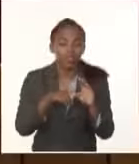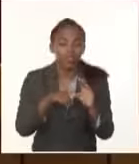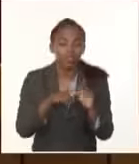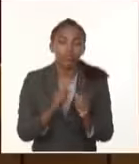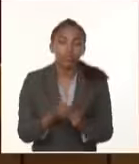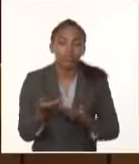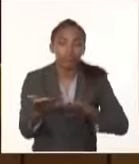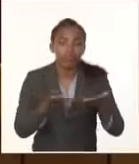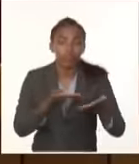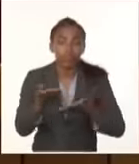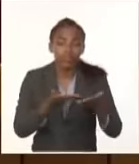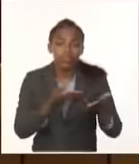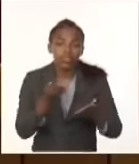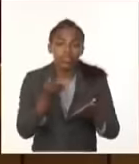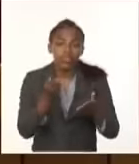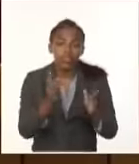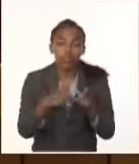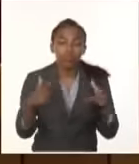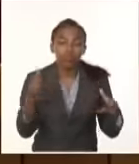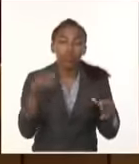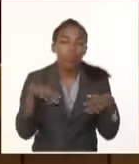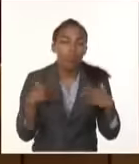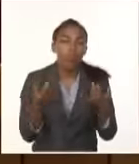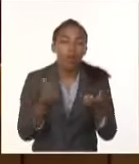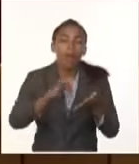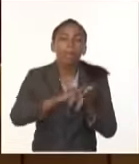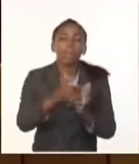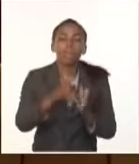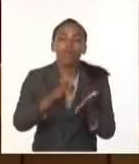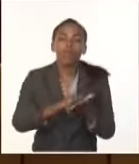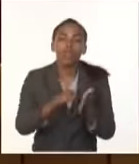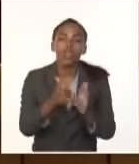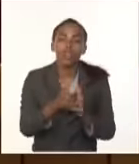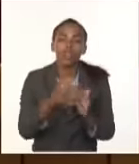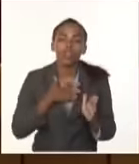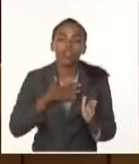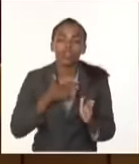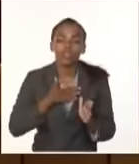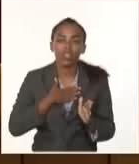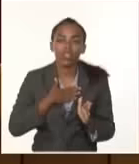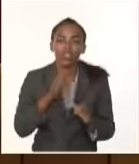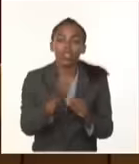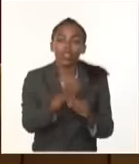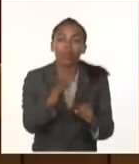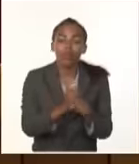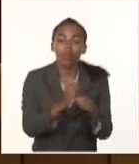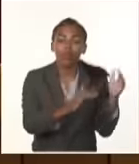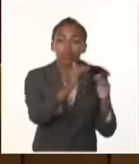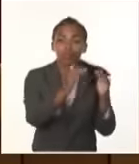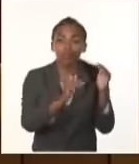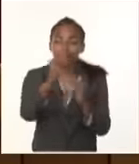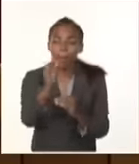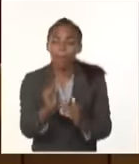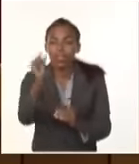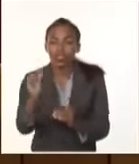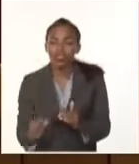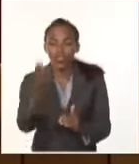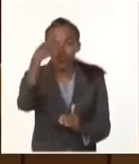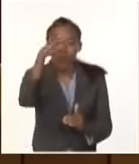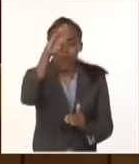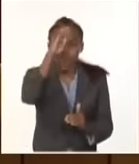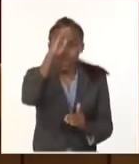debatidos esta vez están los proyectos vinculados al estatus de las personas en territorio cubano, sean ciudadanos cubanos